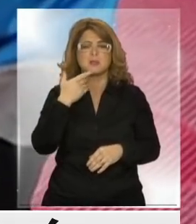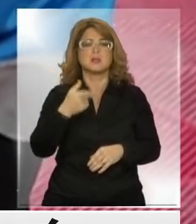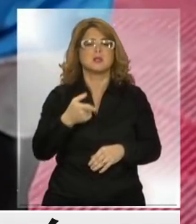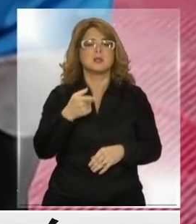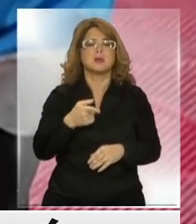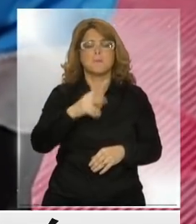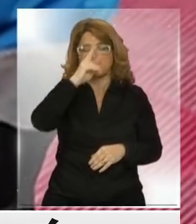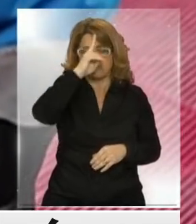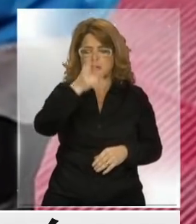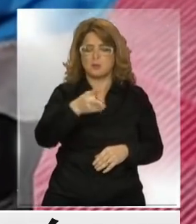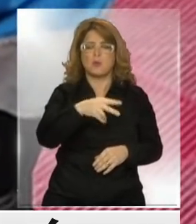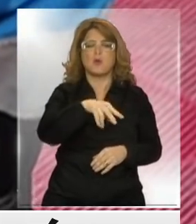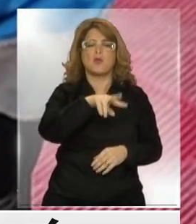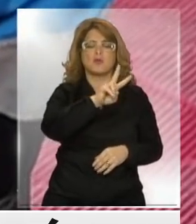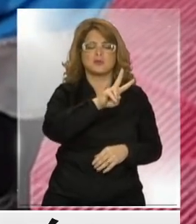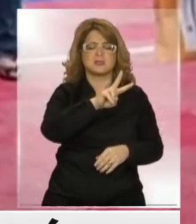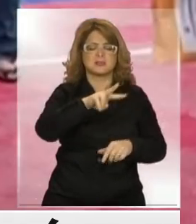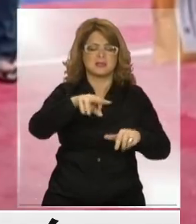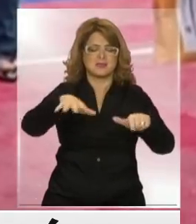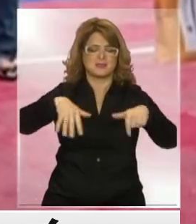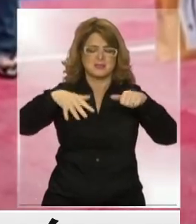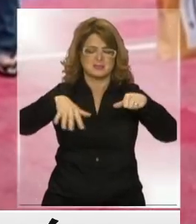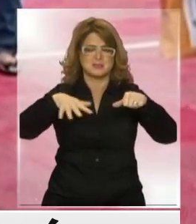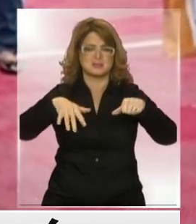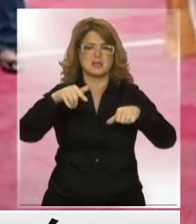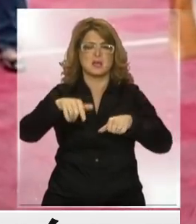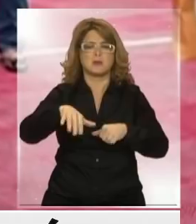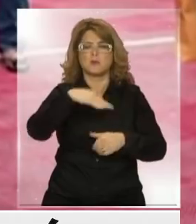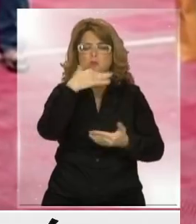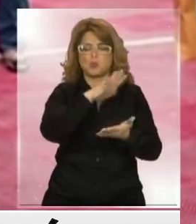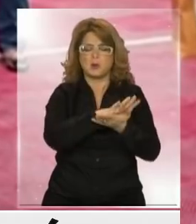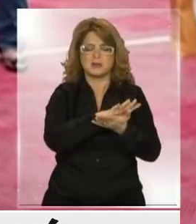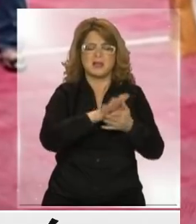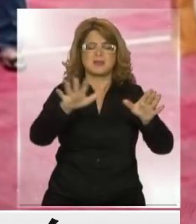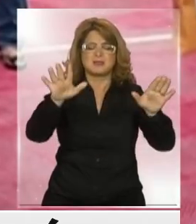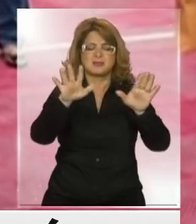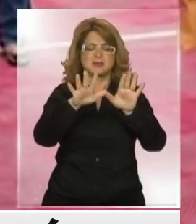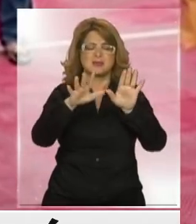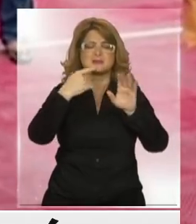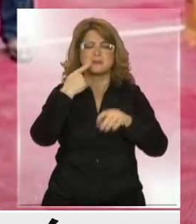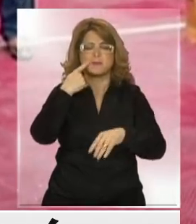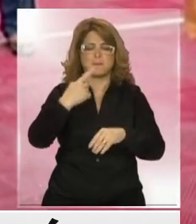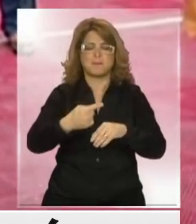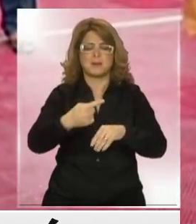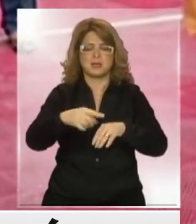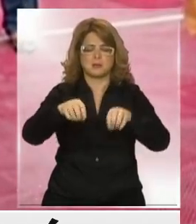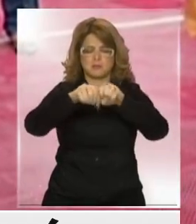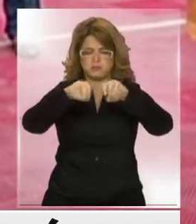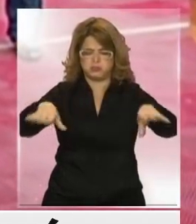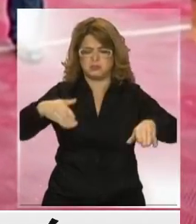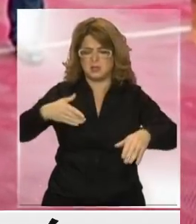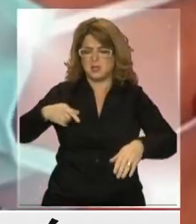Perú registra 216 muertes y casi 10.000 contagios por este brote.